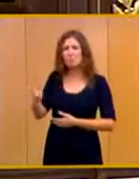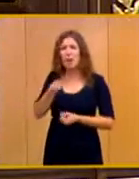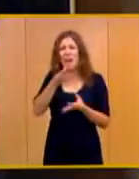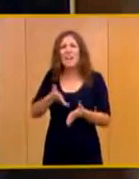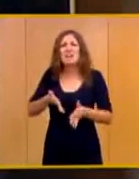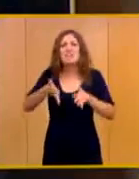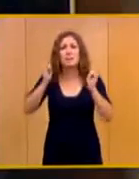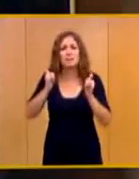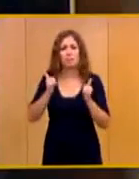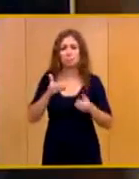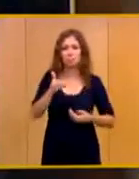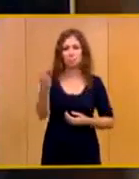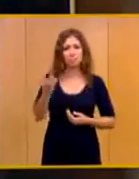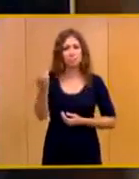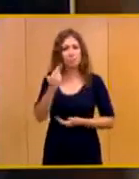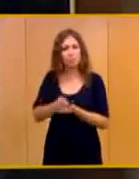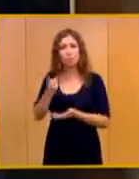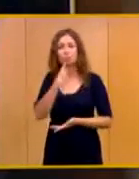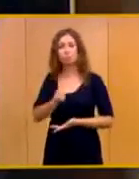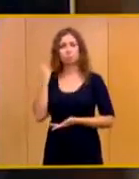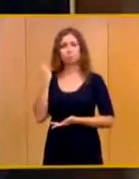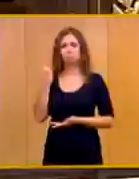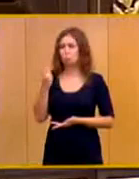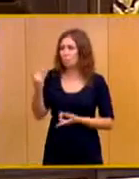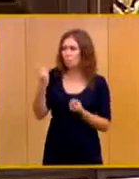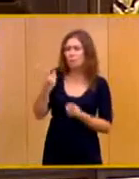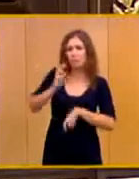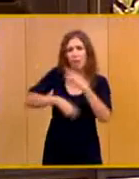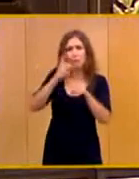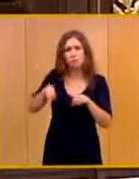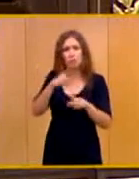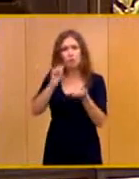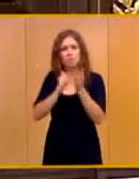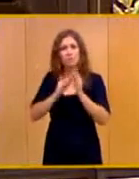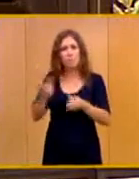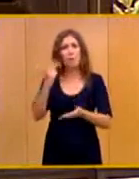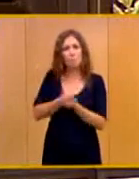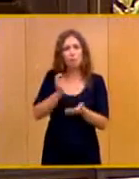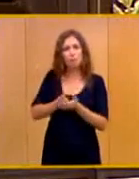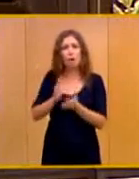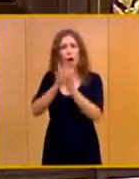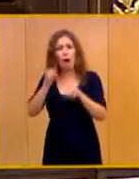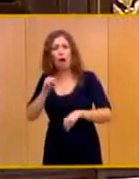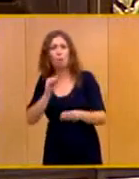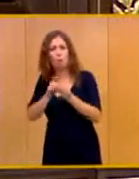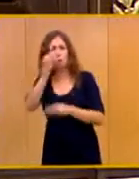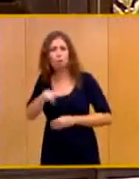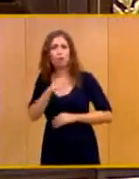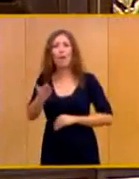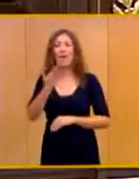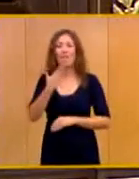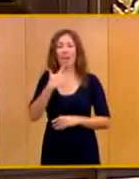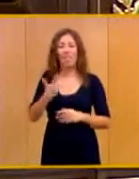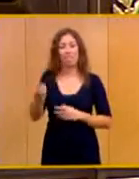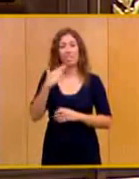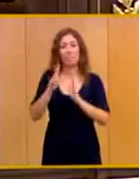de las pensiones. Si cree que hay que reformar o no el sistema de pensiones, si está de acuerdo o no con elevar la edad de jubilación, si está de